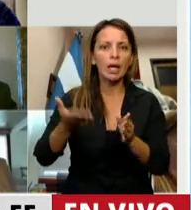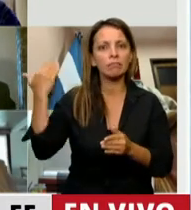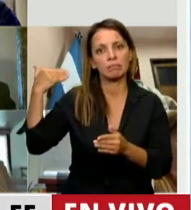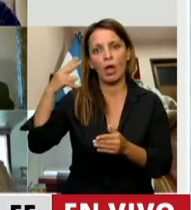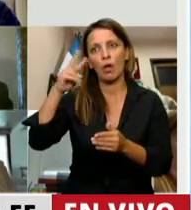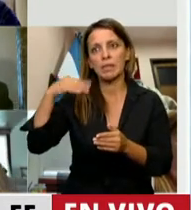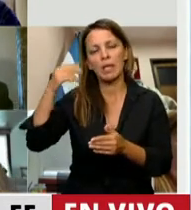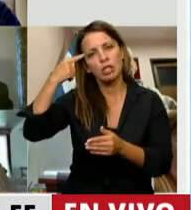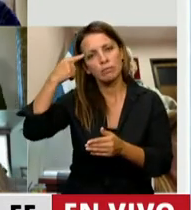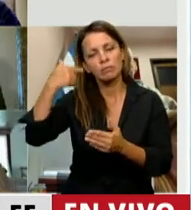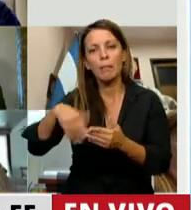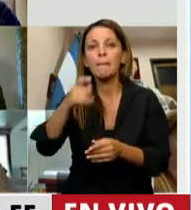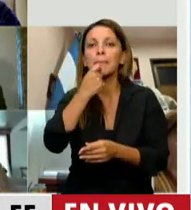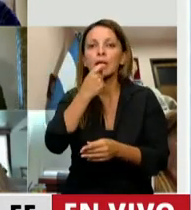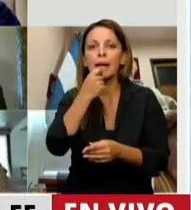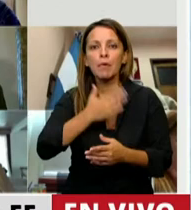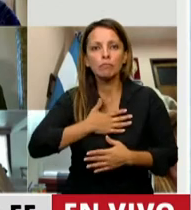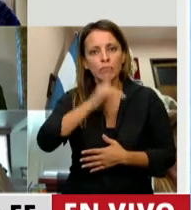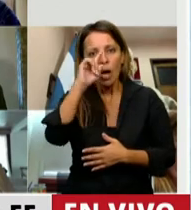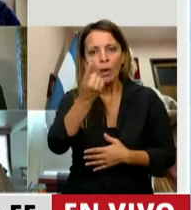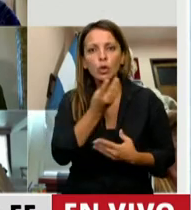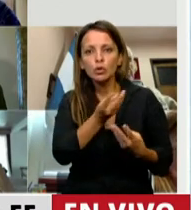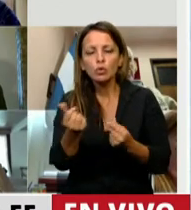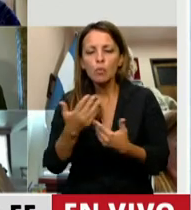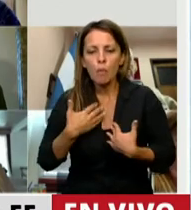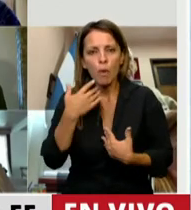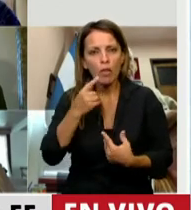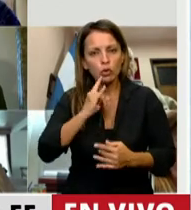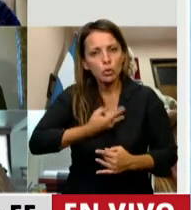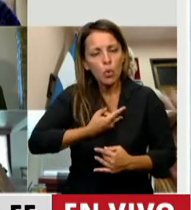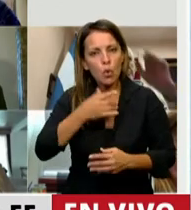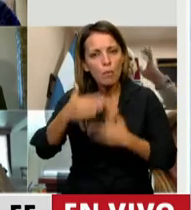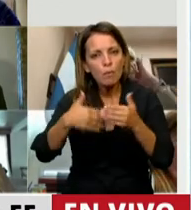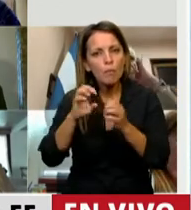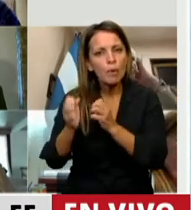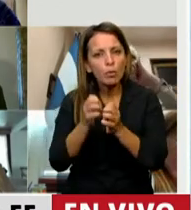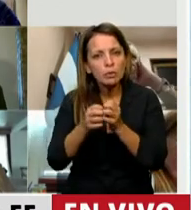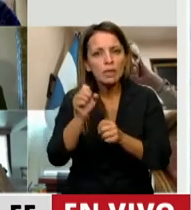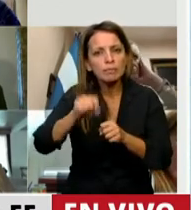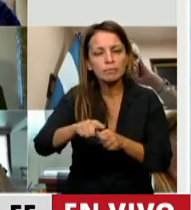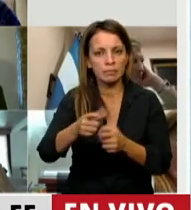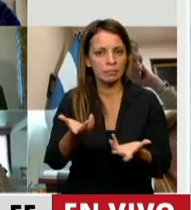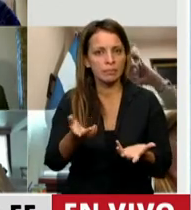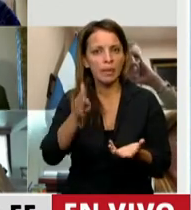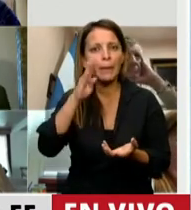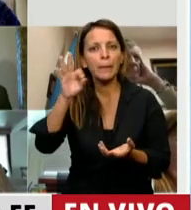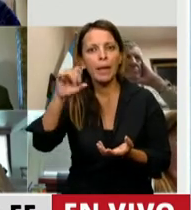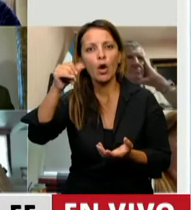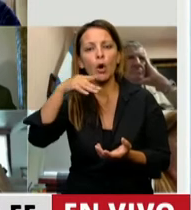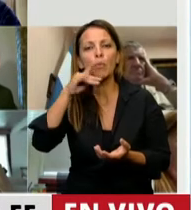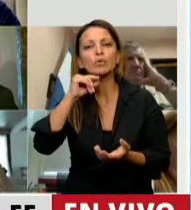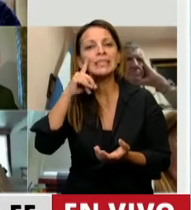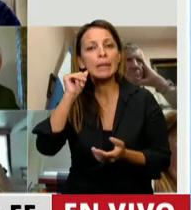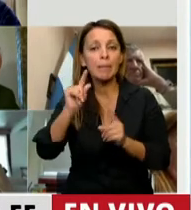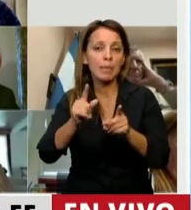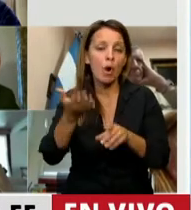Por ejemplo, el autoconsumo, la posibilidad de producción de autoconsumo para el pequeño y mediano productor de biocombustible, que la ley del 2006